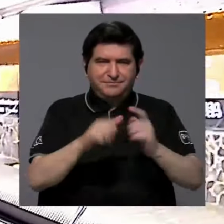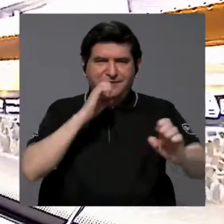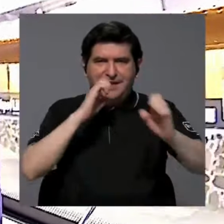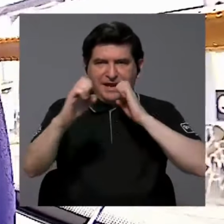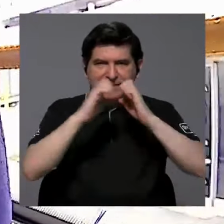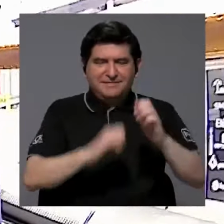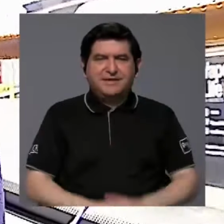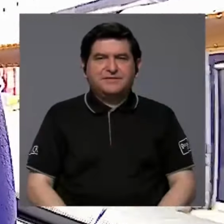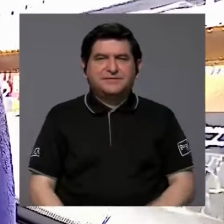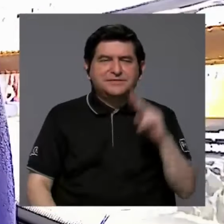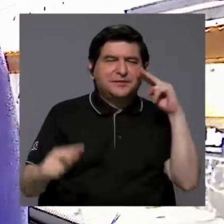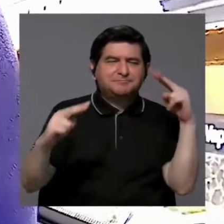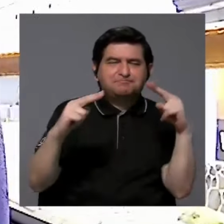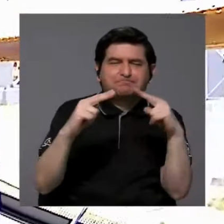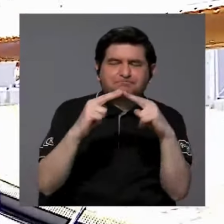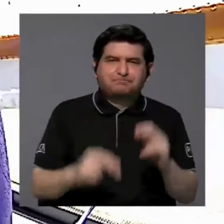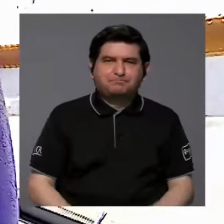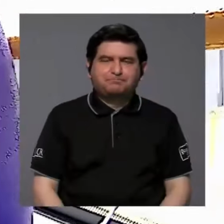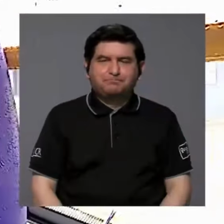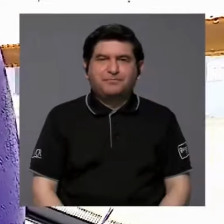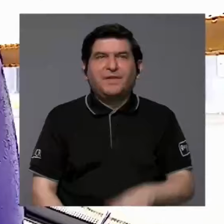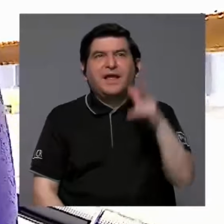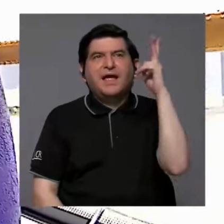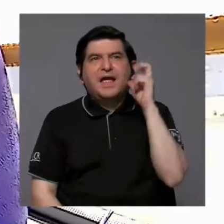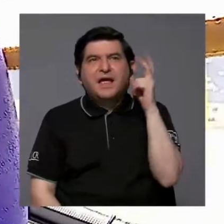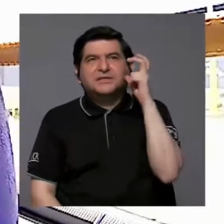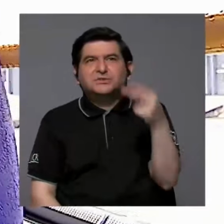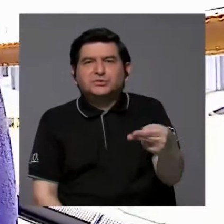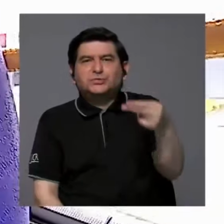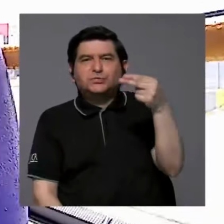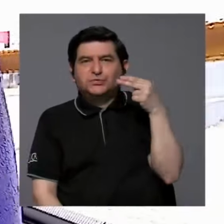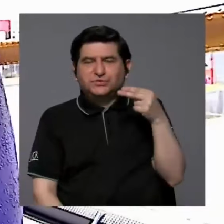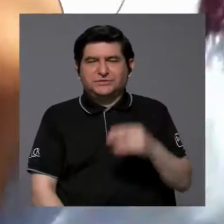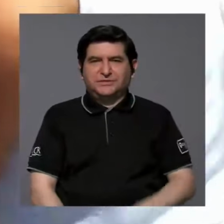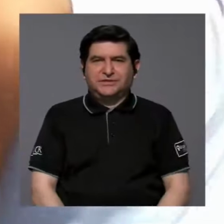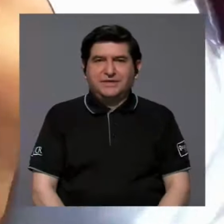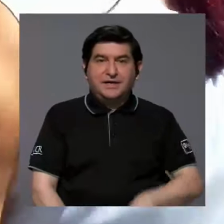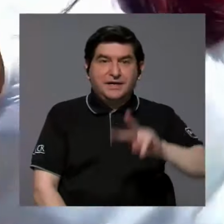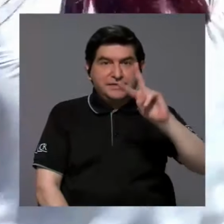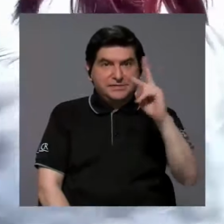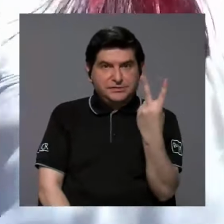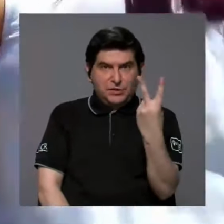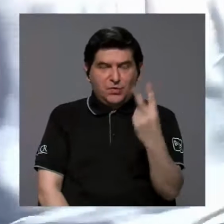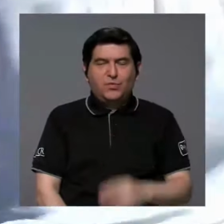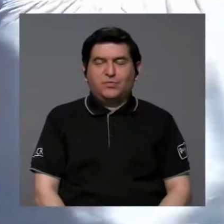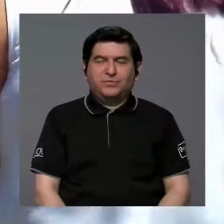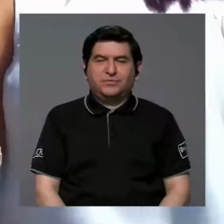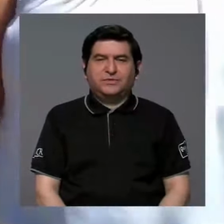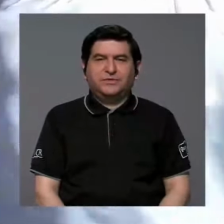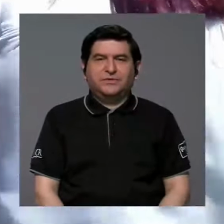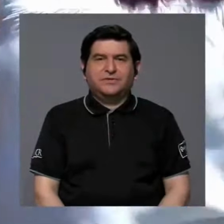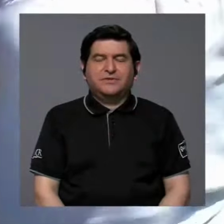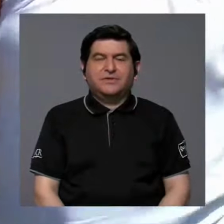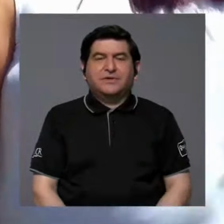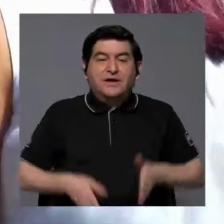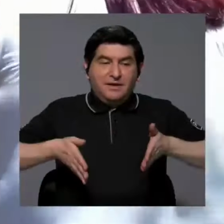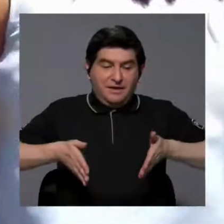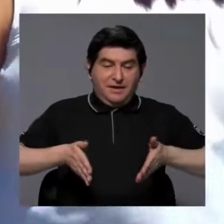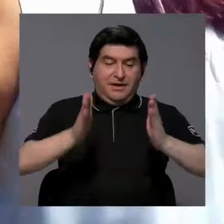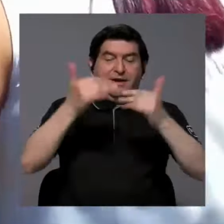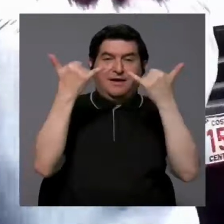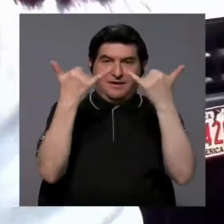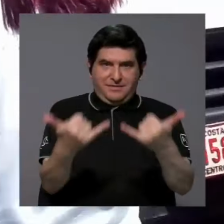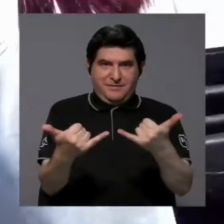primera fue una entrevista como para conocernos, escuchar un poquito de la historia. El segundo encuentro fue en la